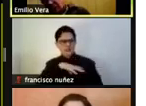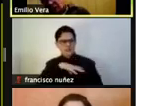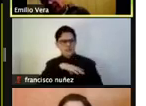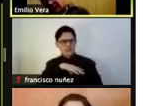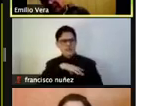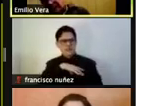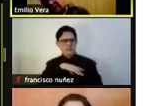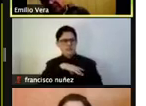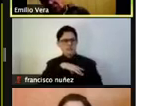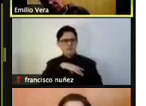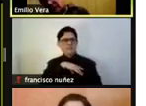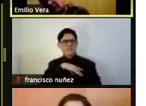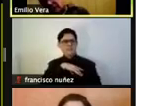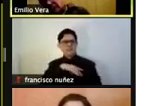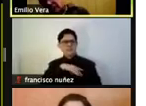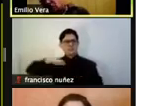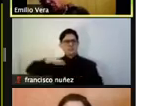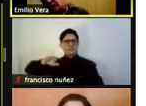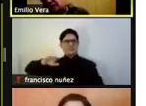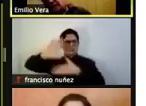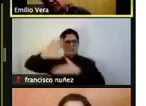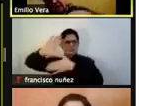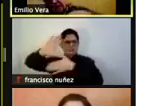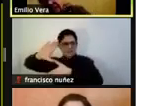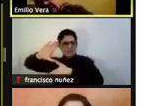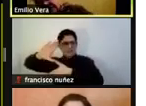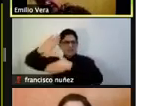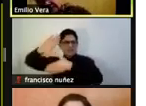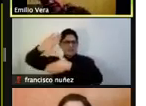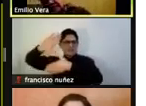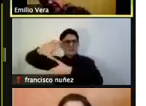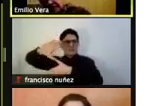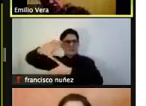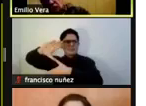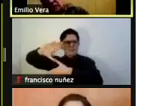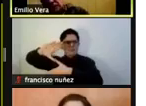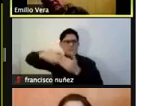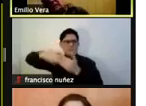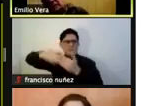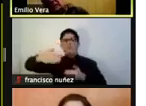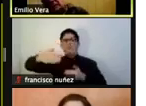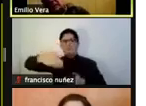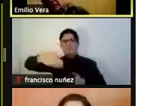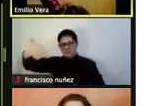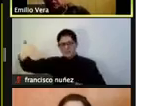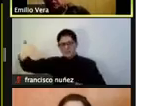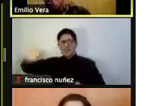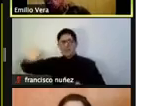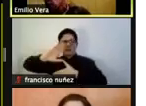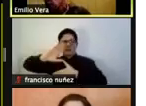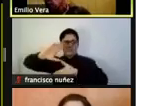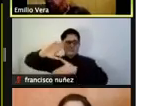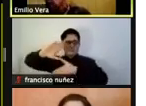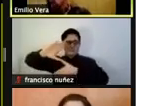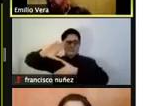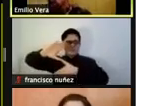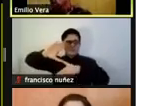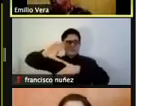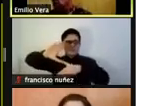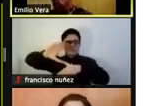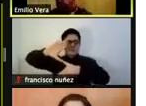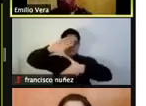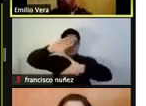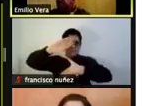placa oceánica, más hacia el continente, es donde se producen los grandes sismos en Chile. La